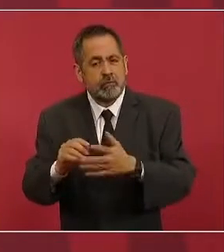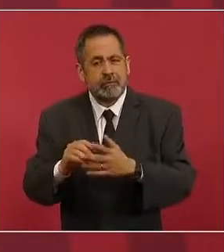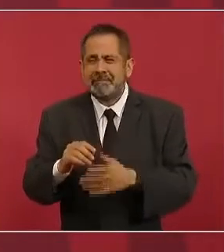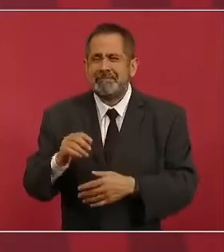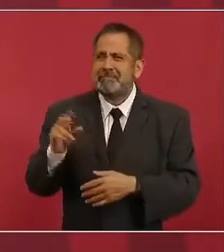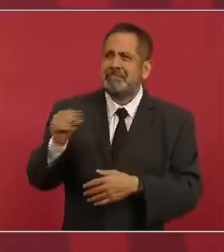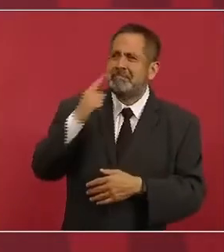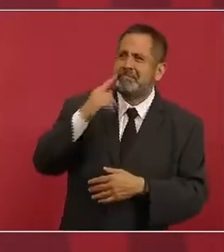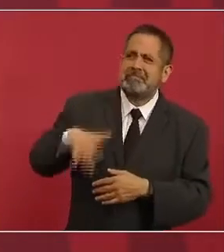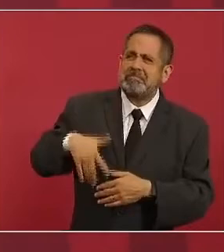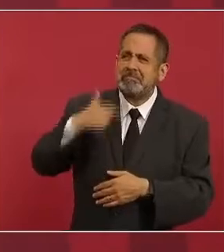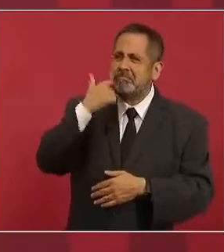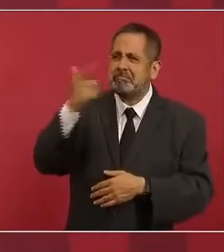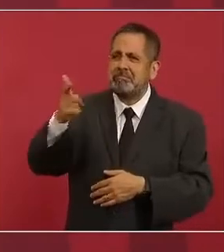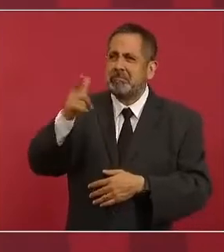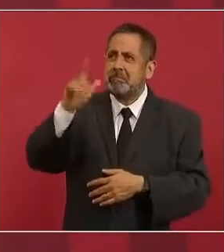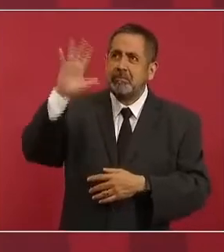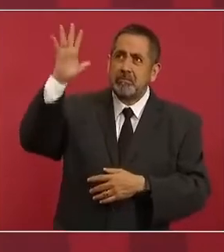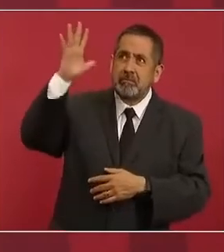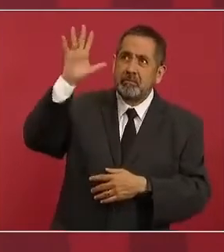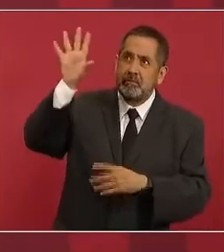eólica,